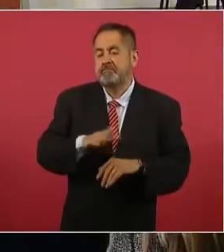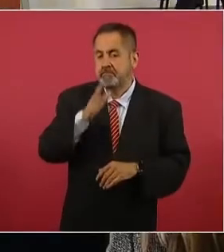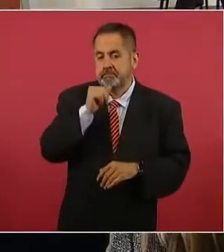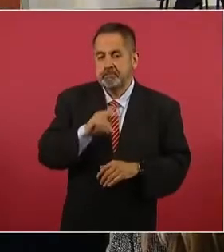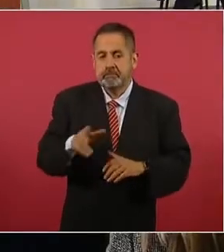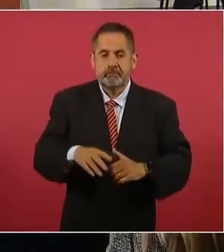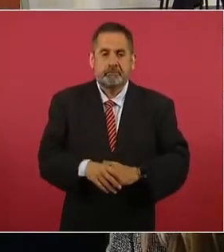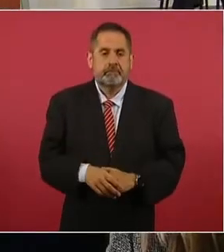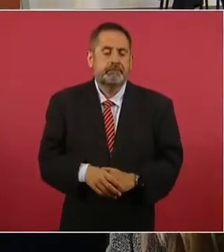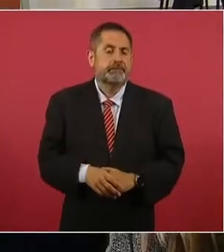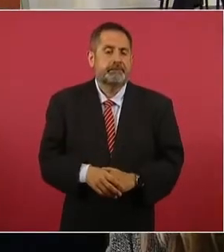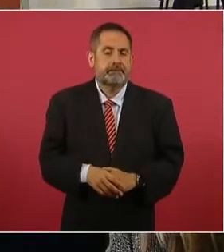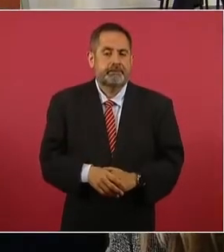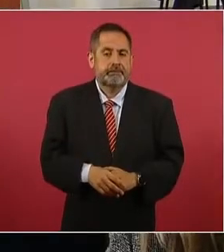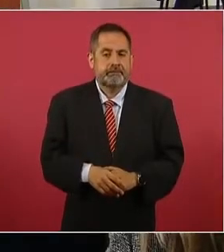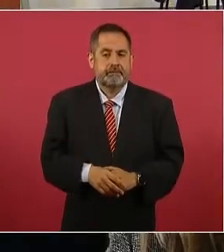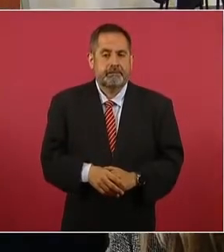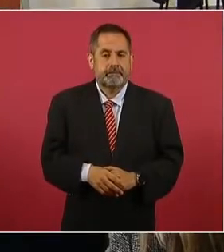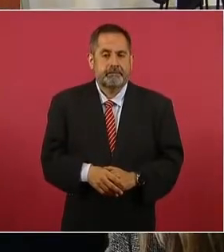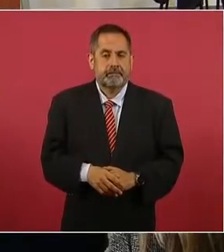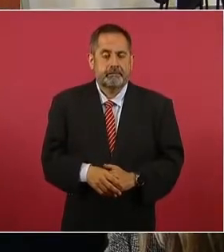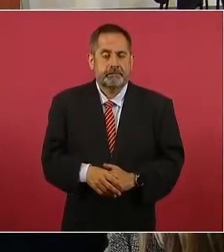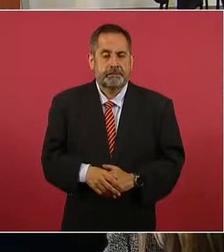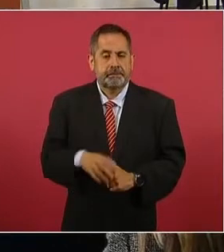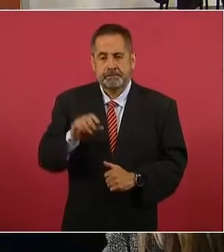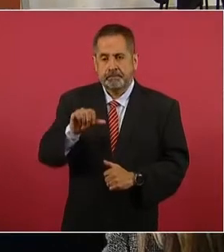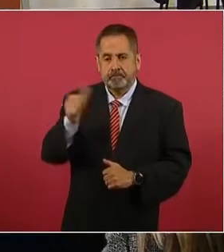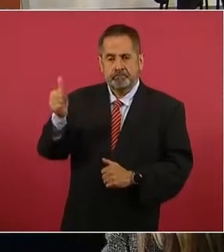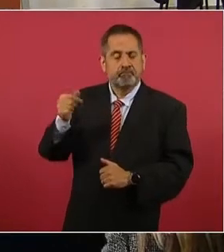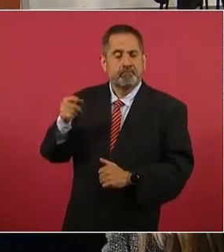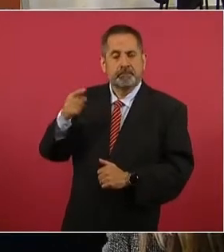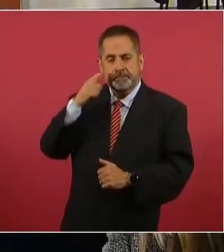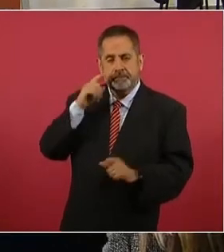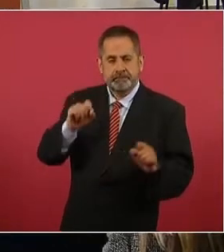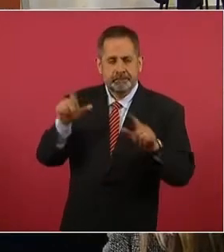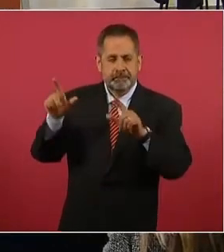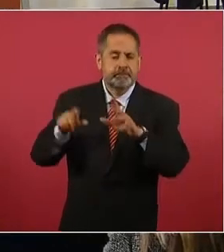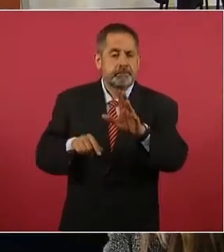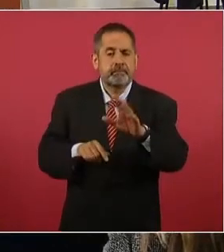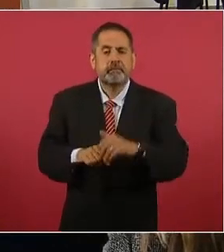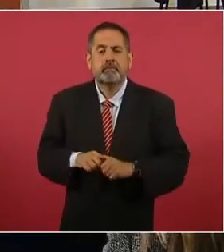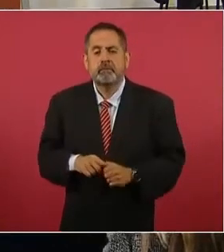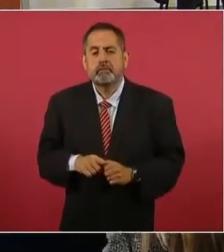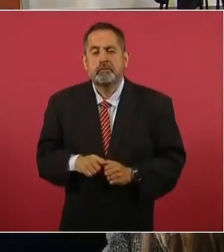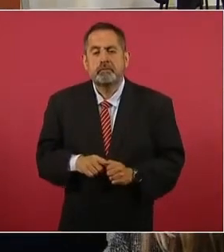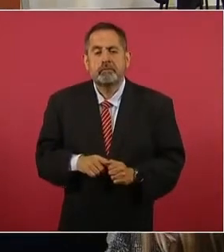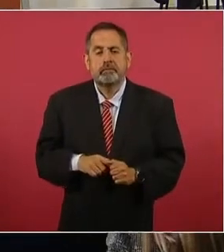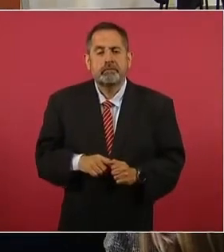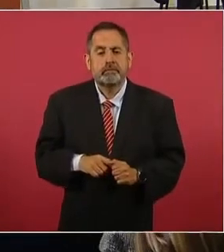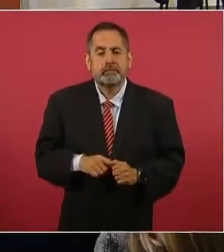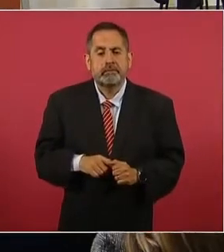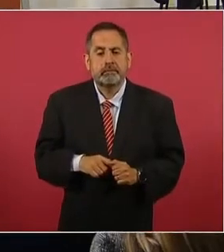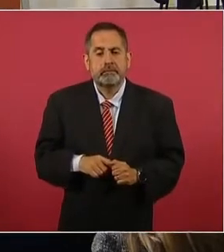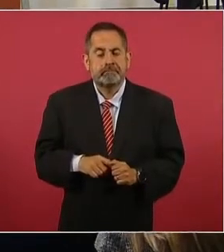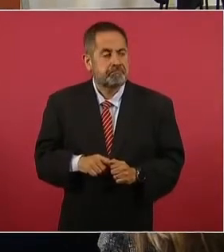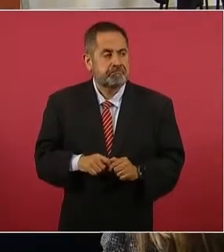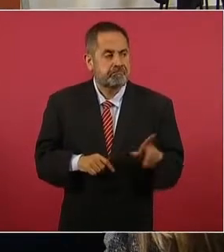Ah, sí, pero hay una, bueno, después la. Entonces, a